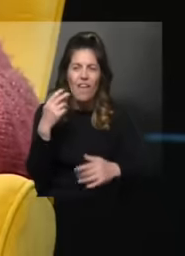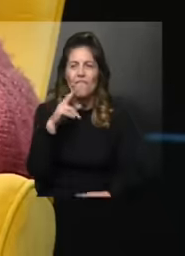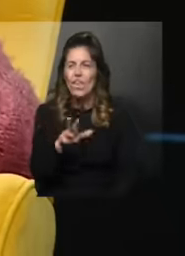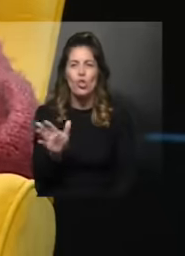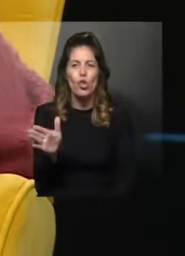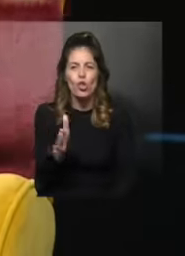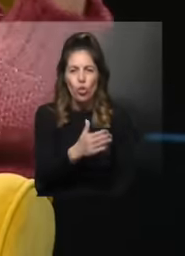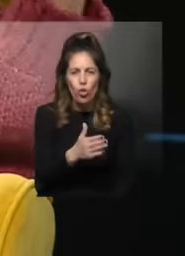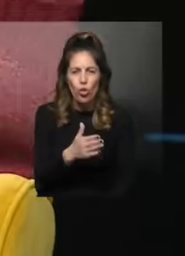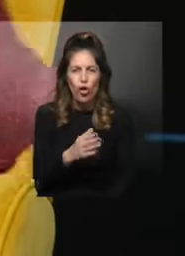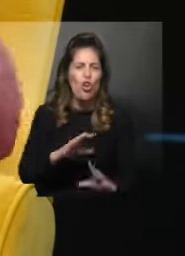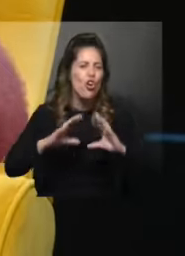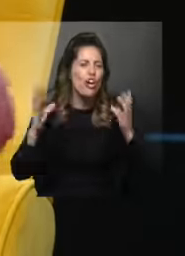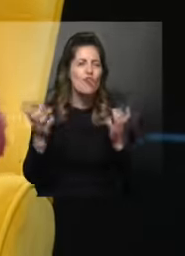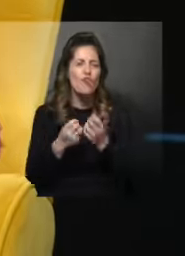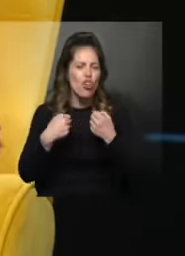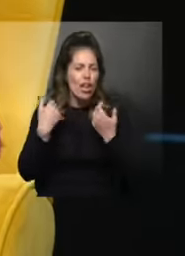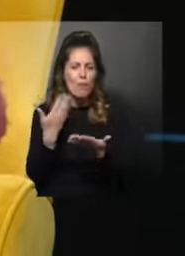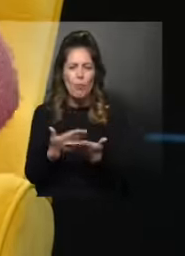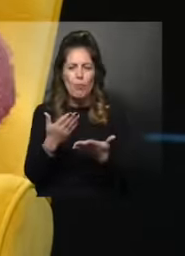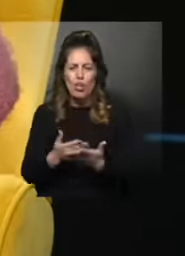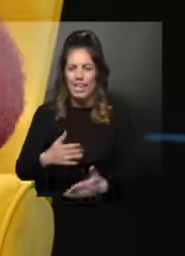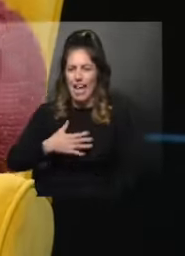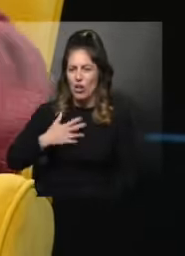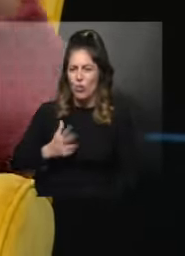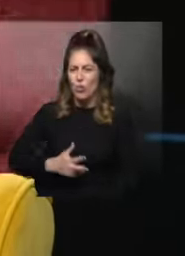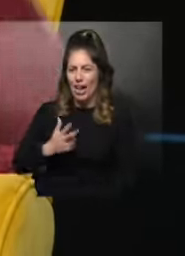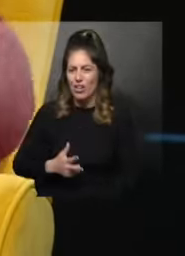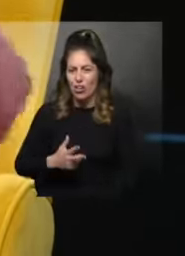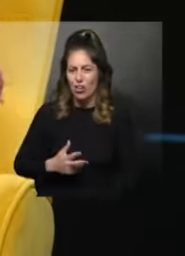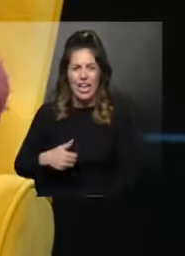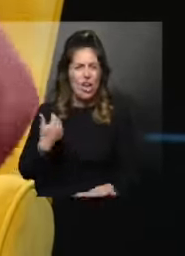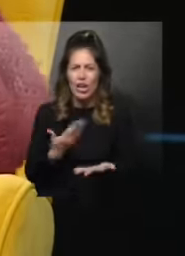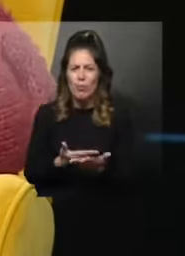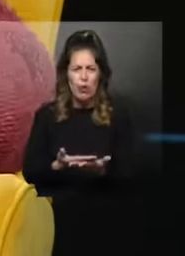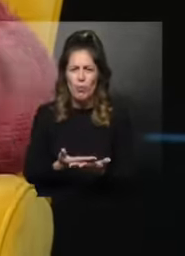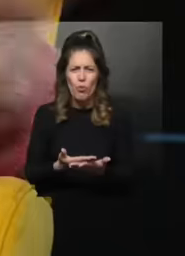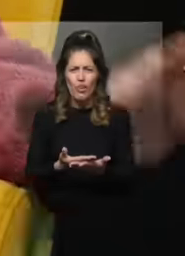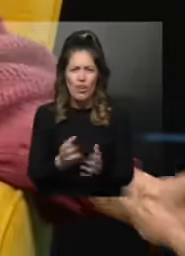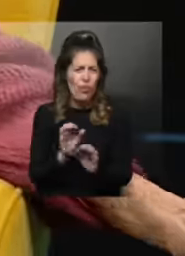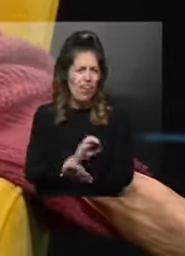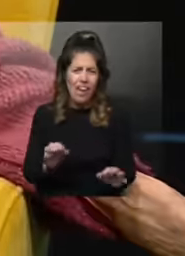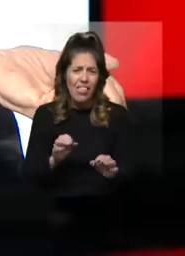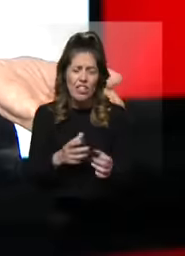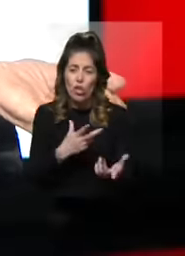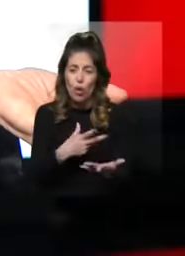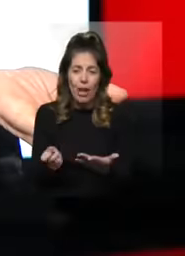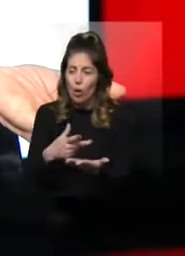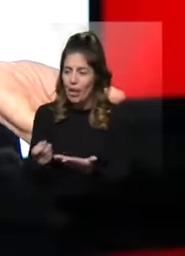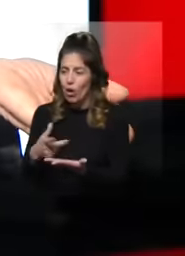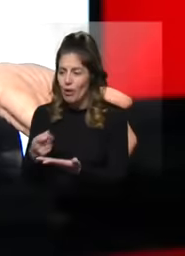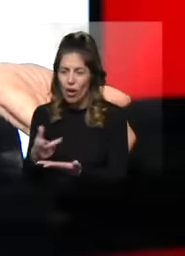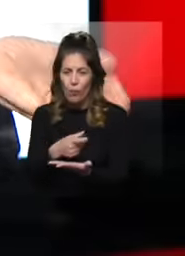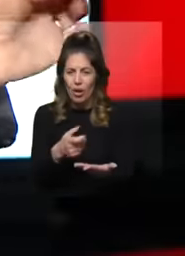es, lo que el mundo le propone al hombre. Y lo que le propone al hombre no es nada, es solo consumirlo, dejar